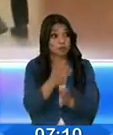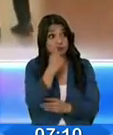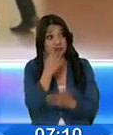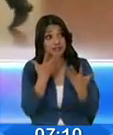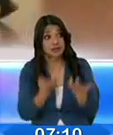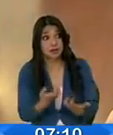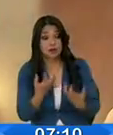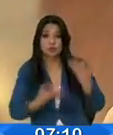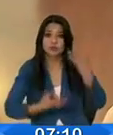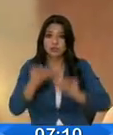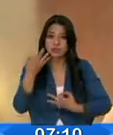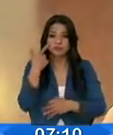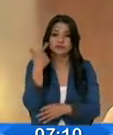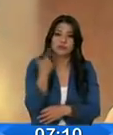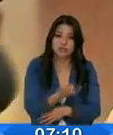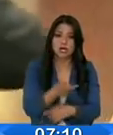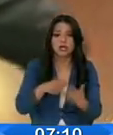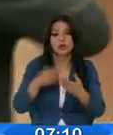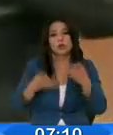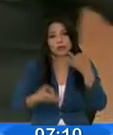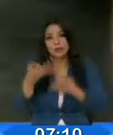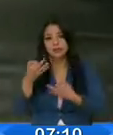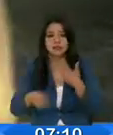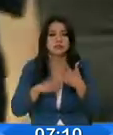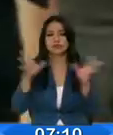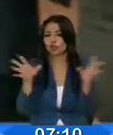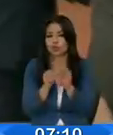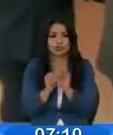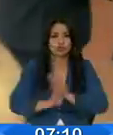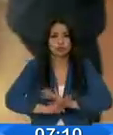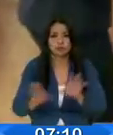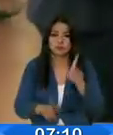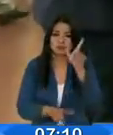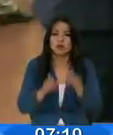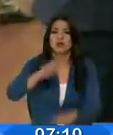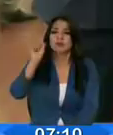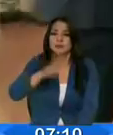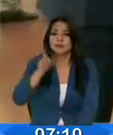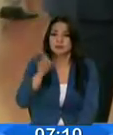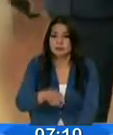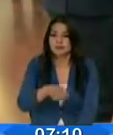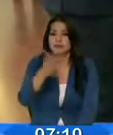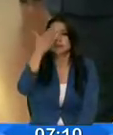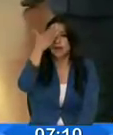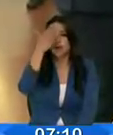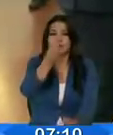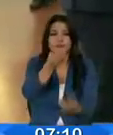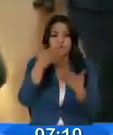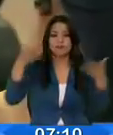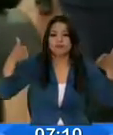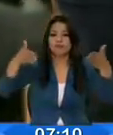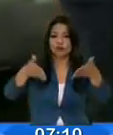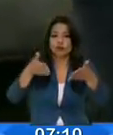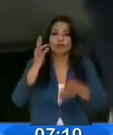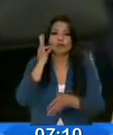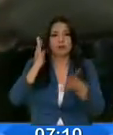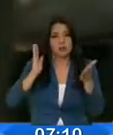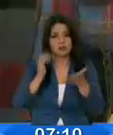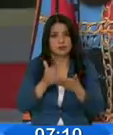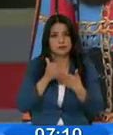operadores de justicia, hablamos de fiscales, de jueces, es decir, de la gente que necesitamos que conozca este enfoque para poder